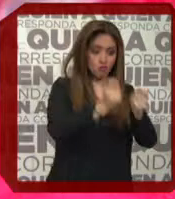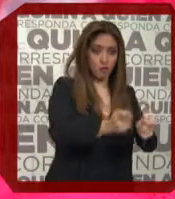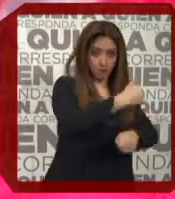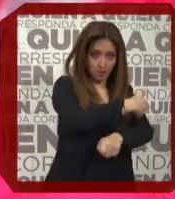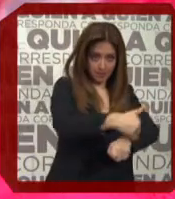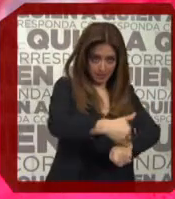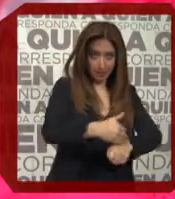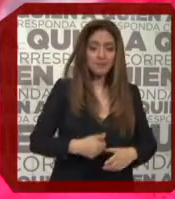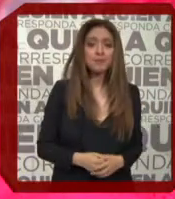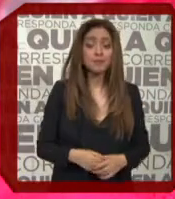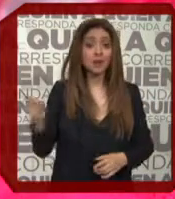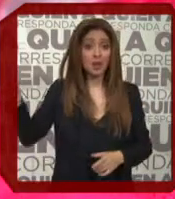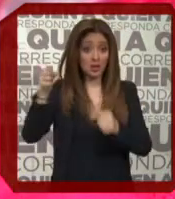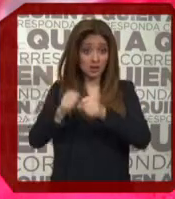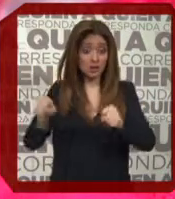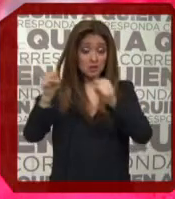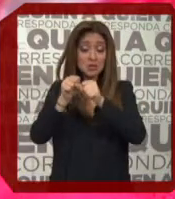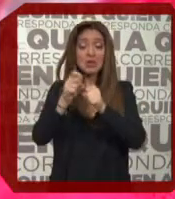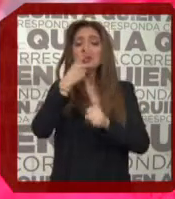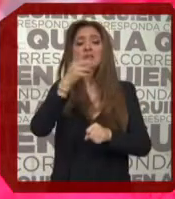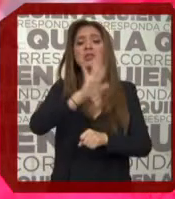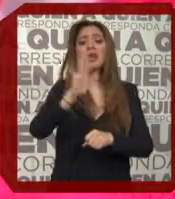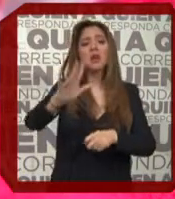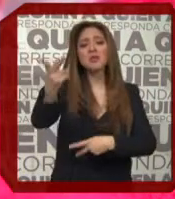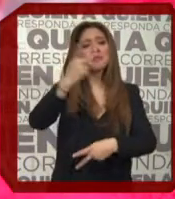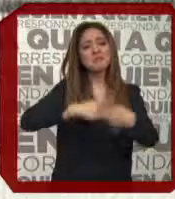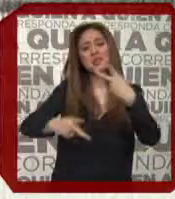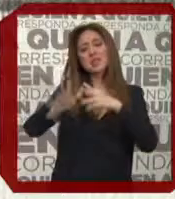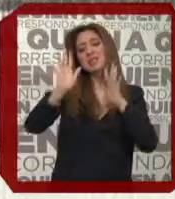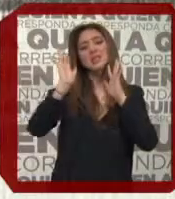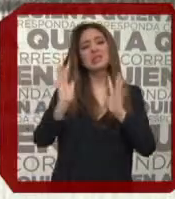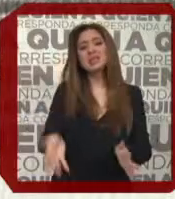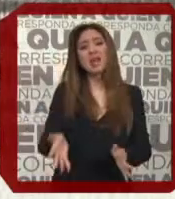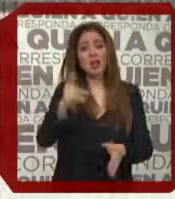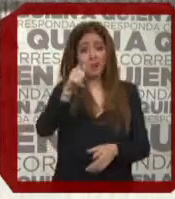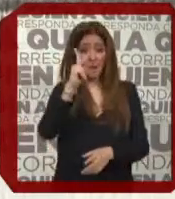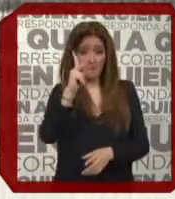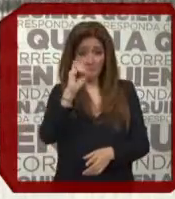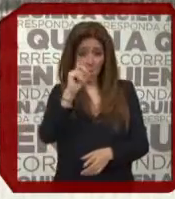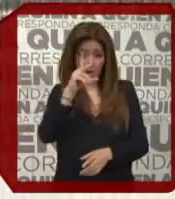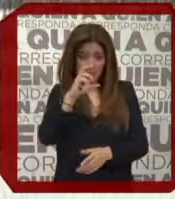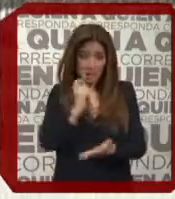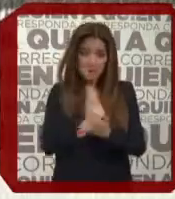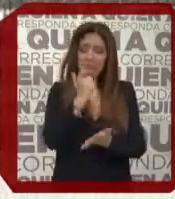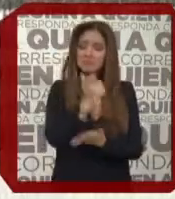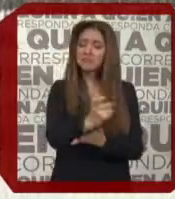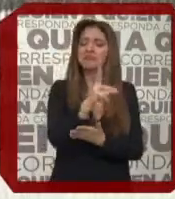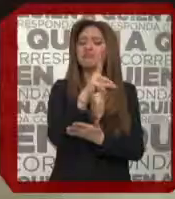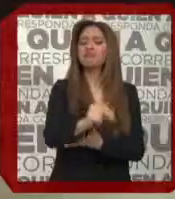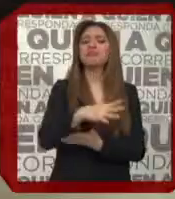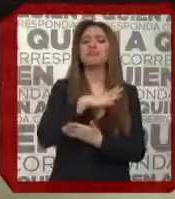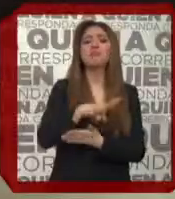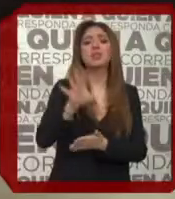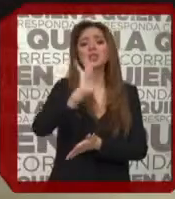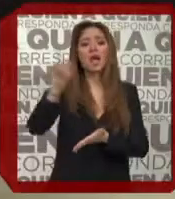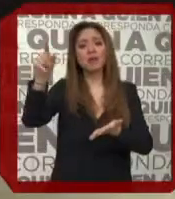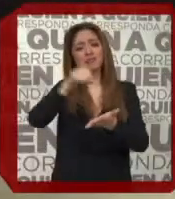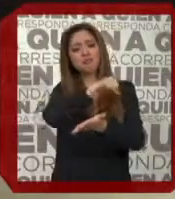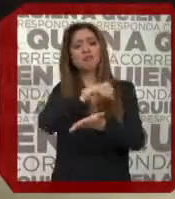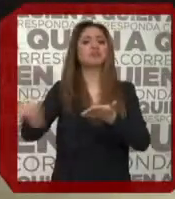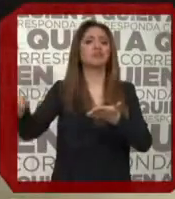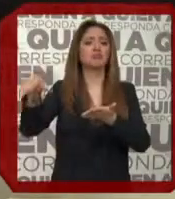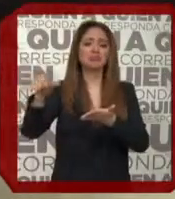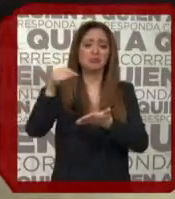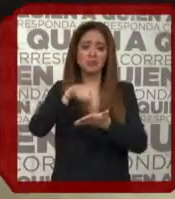manos. Señora, ya ni venga, su póliza, se lo dijo a mi mamá, su póliza no se le va a pagar, su póliza está cancelada. Así